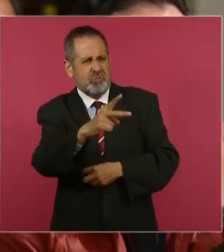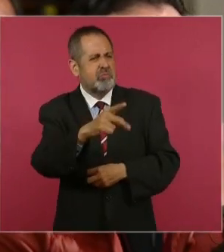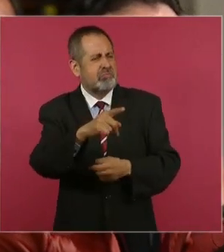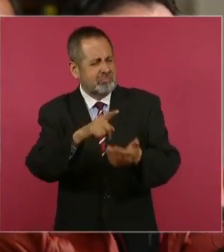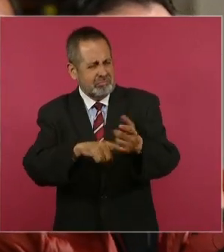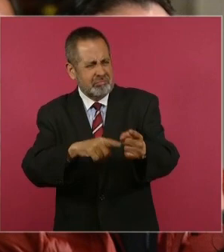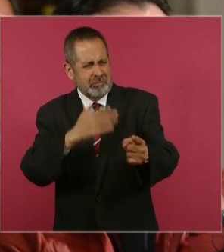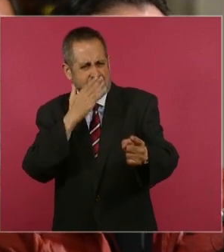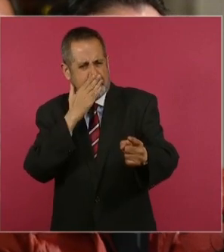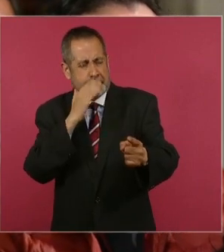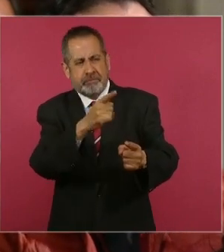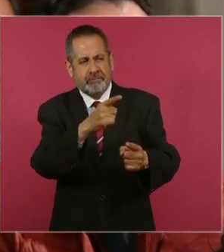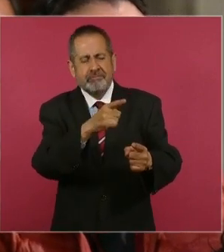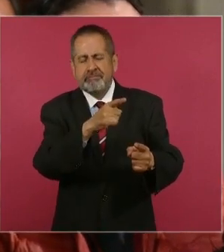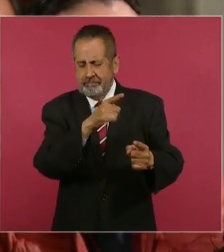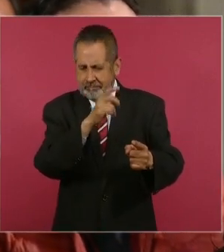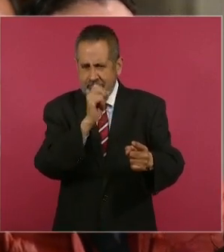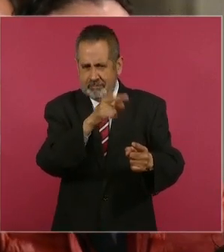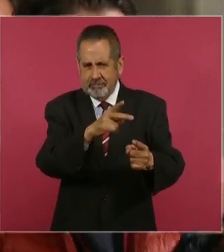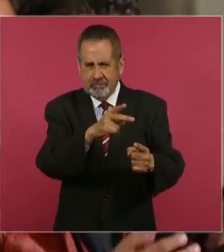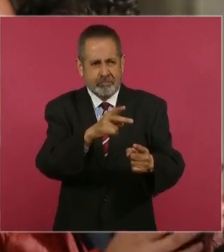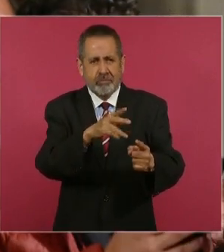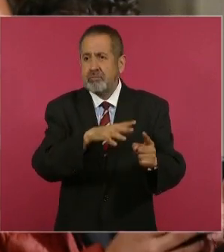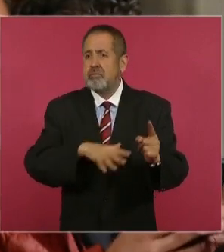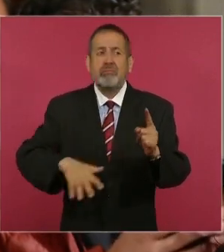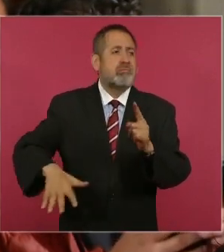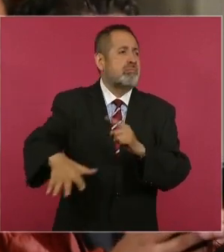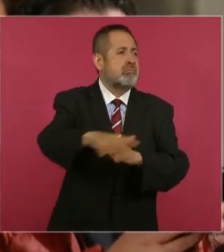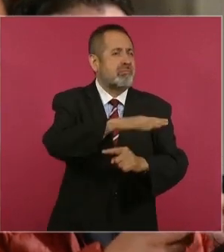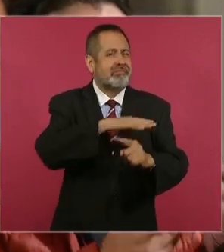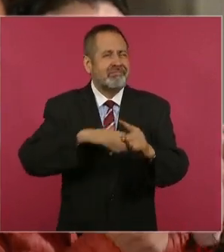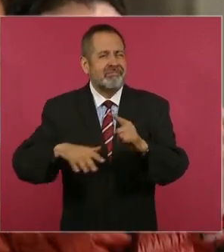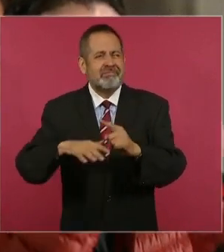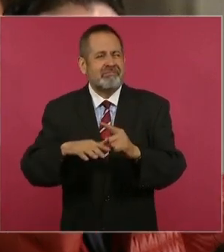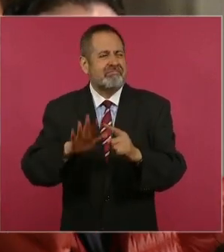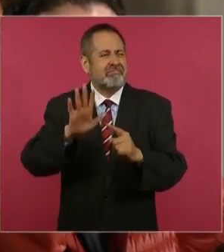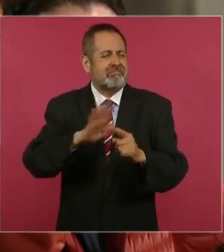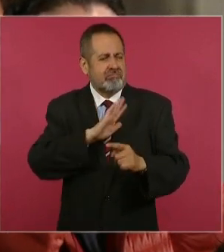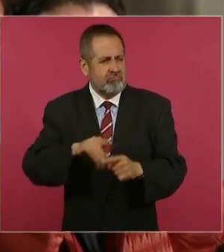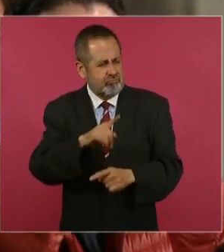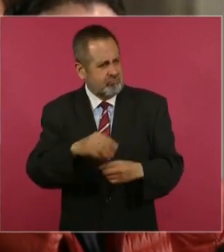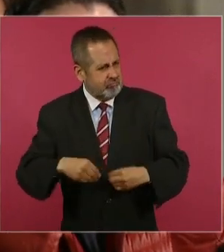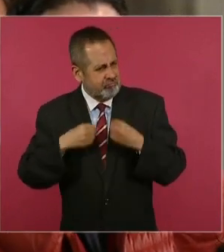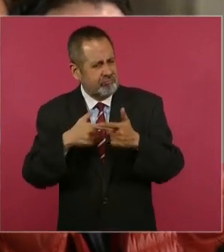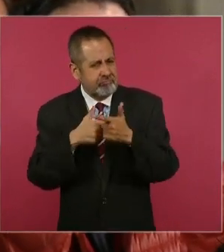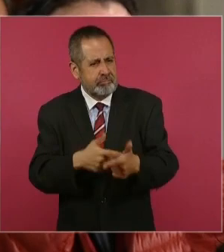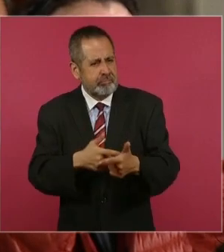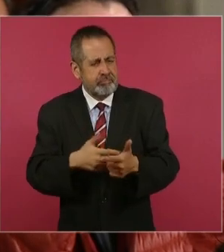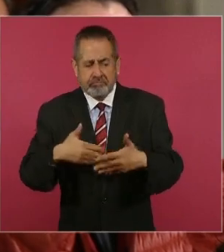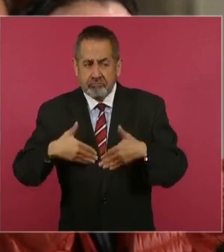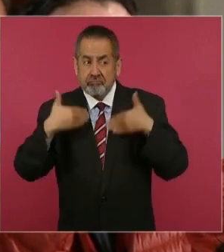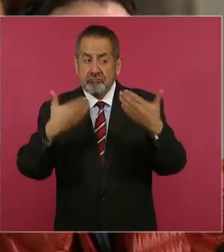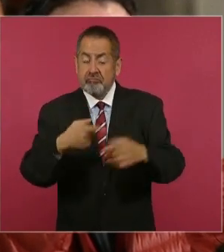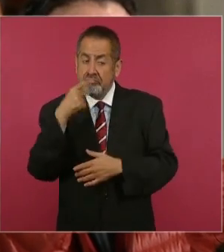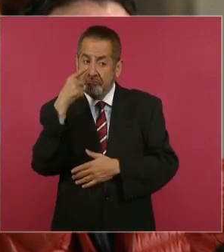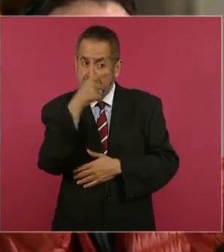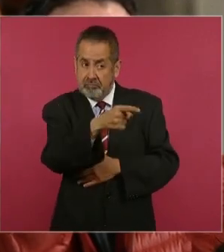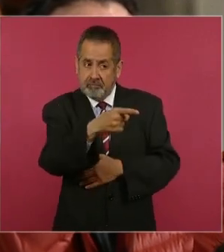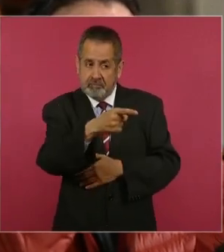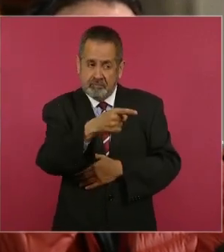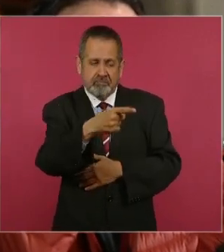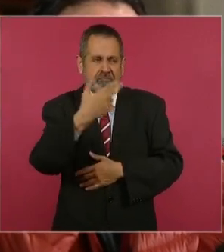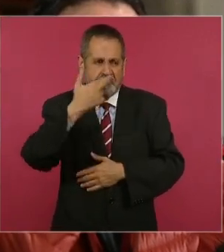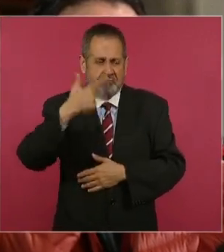te dejo entre tanto muerto viviente confiado plenamente en que serás el